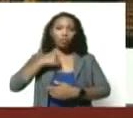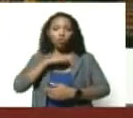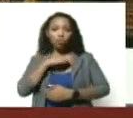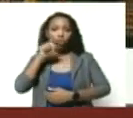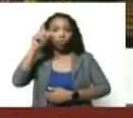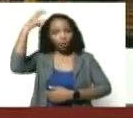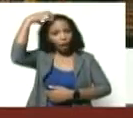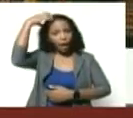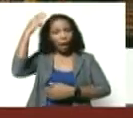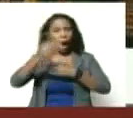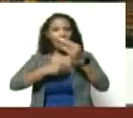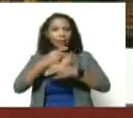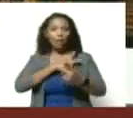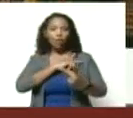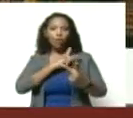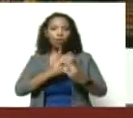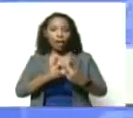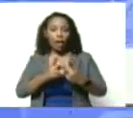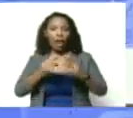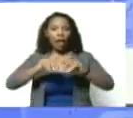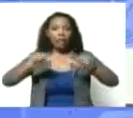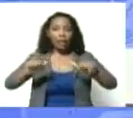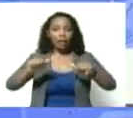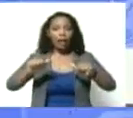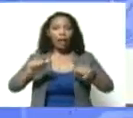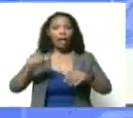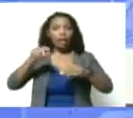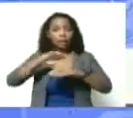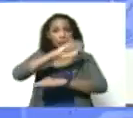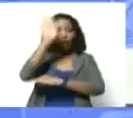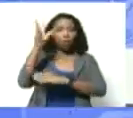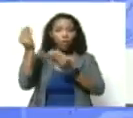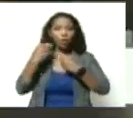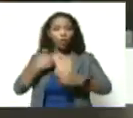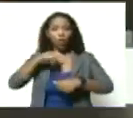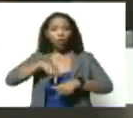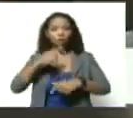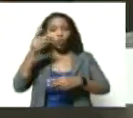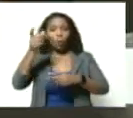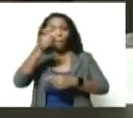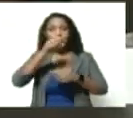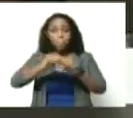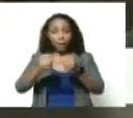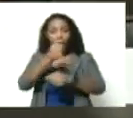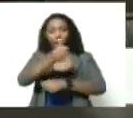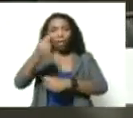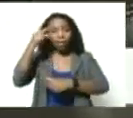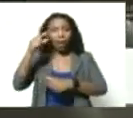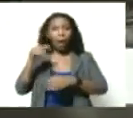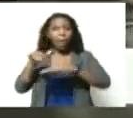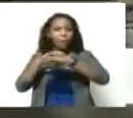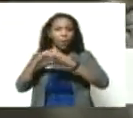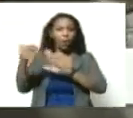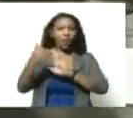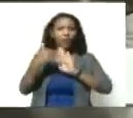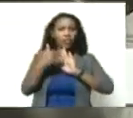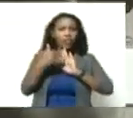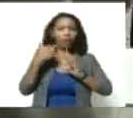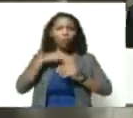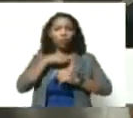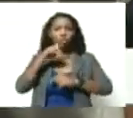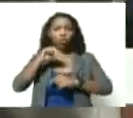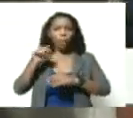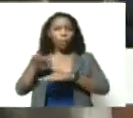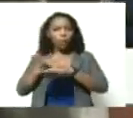reino, hágase tu voluntad en la tierra como en el cielo. Danos hoy nuestro pan de cada día, perdona nuestras ofensas, como también